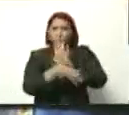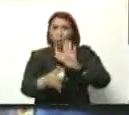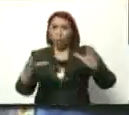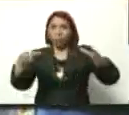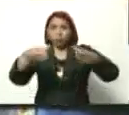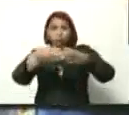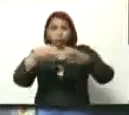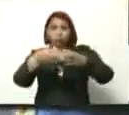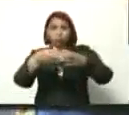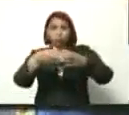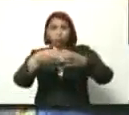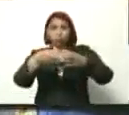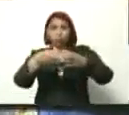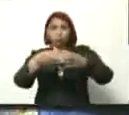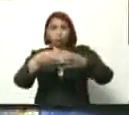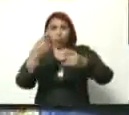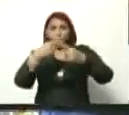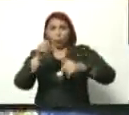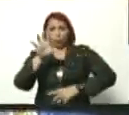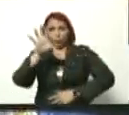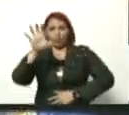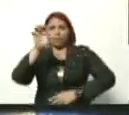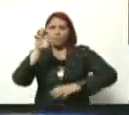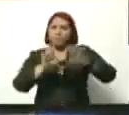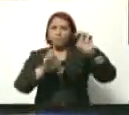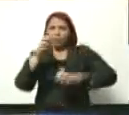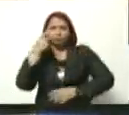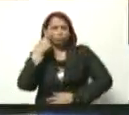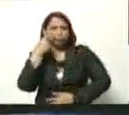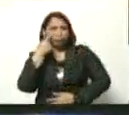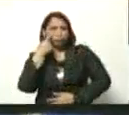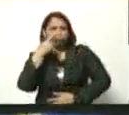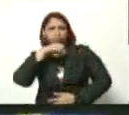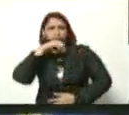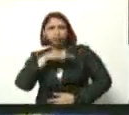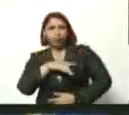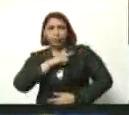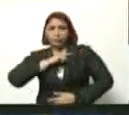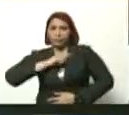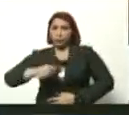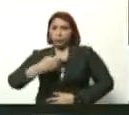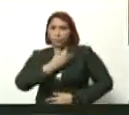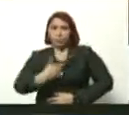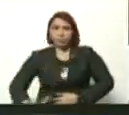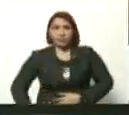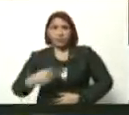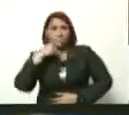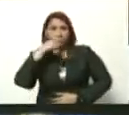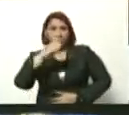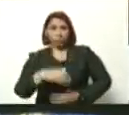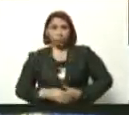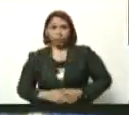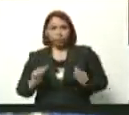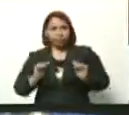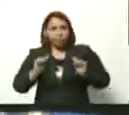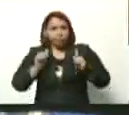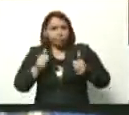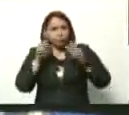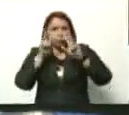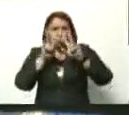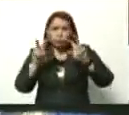multilateral ha evaluado el expediente que por instrucciones de presidente nicolás maduro moros comenzamos a